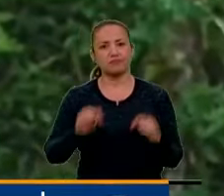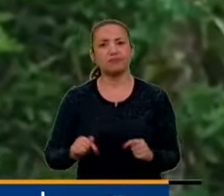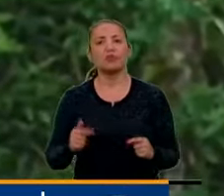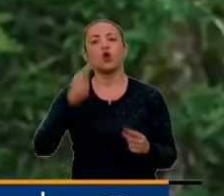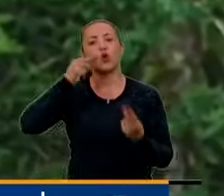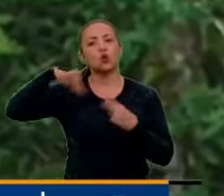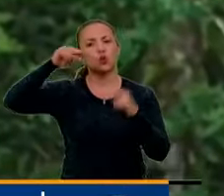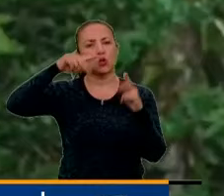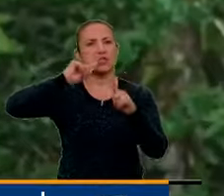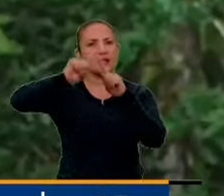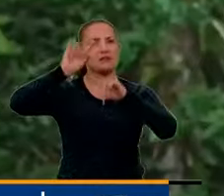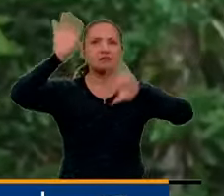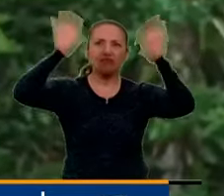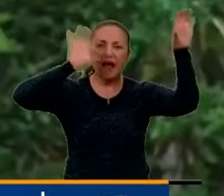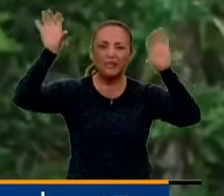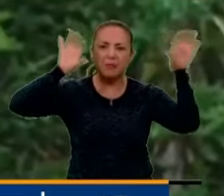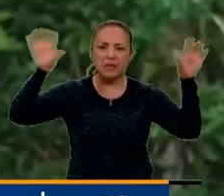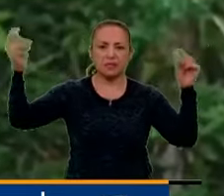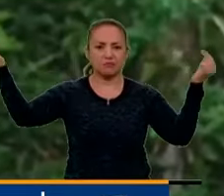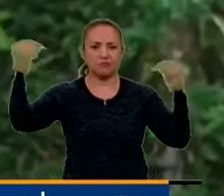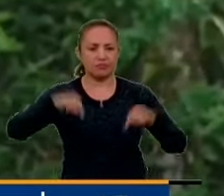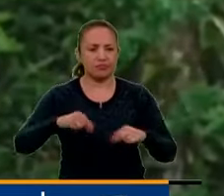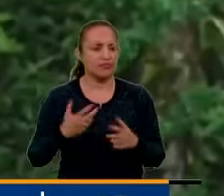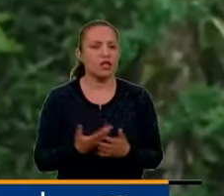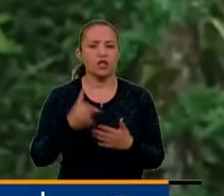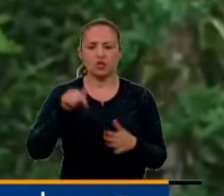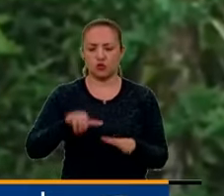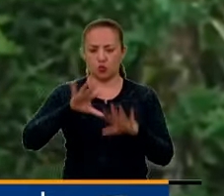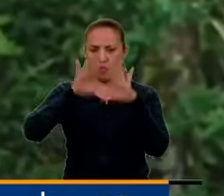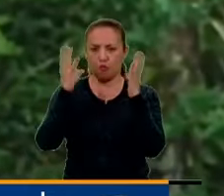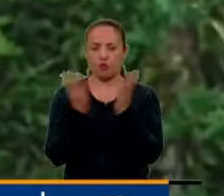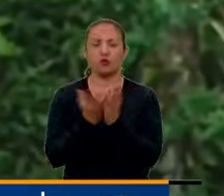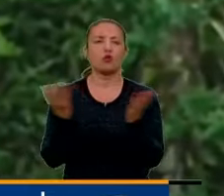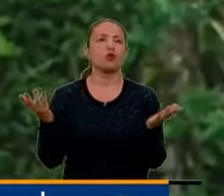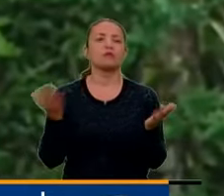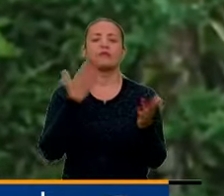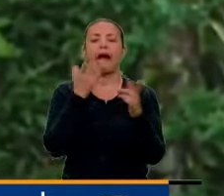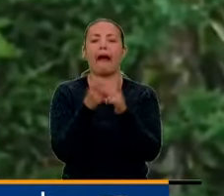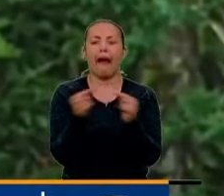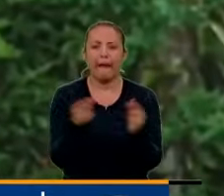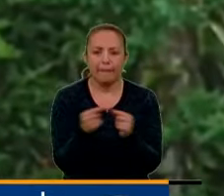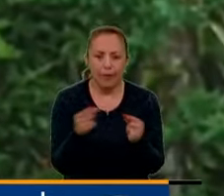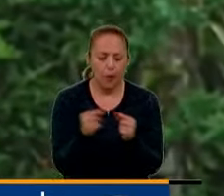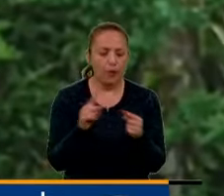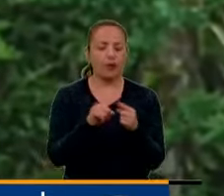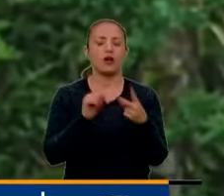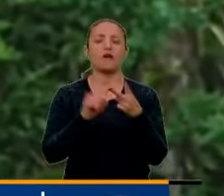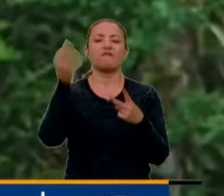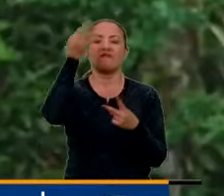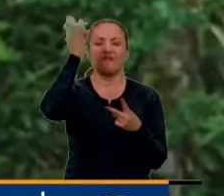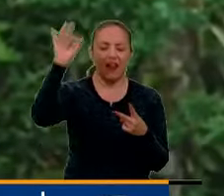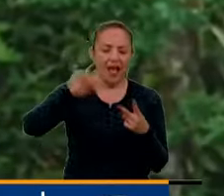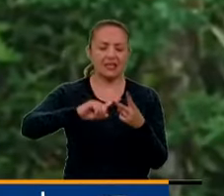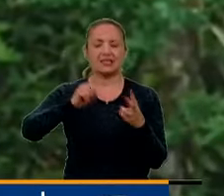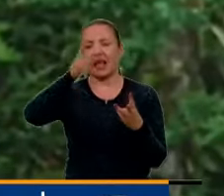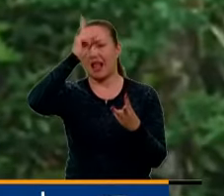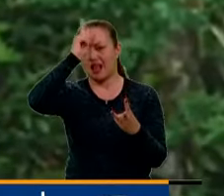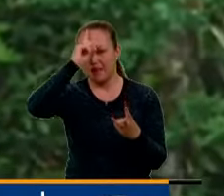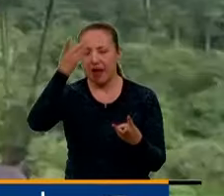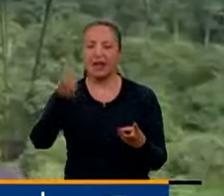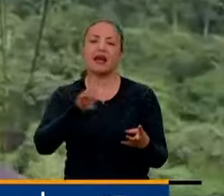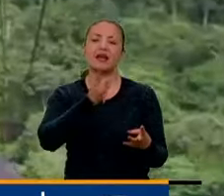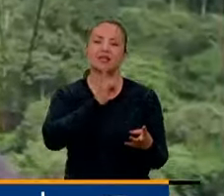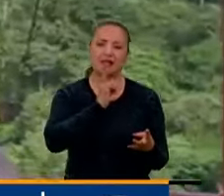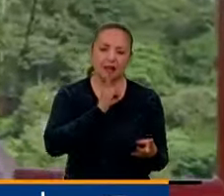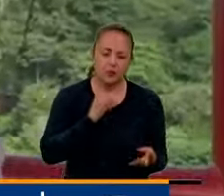turistas de varios países del mundo, digamos, ¿no? De Japón, Francia, Alemania, Estados